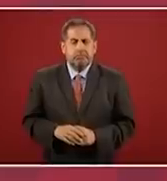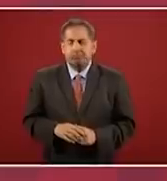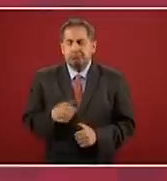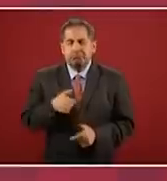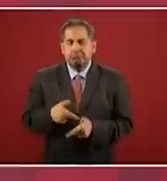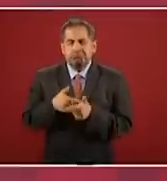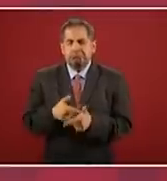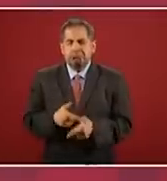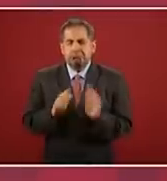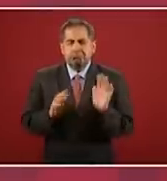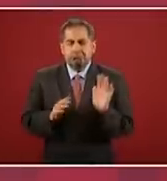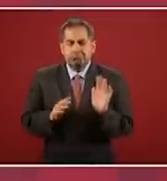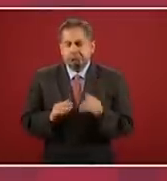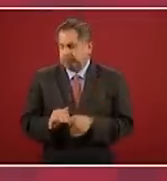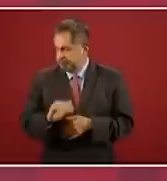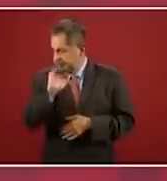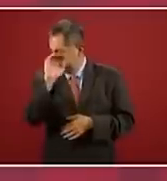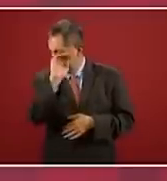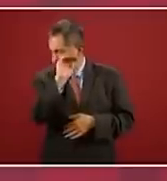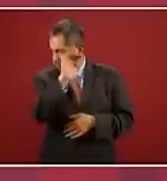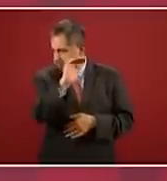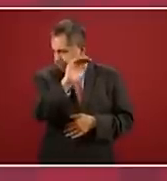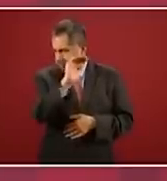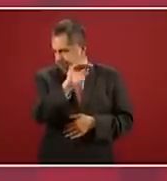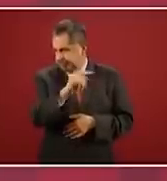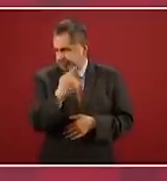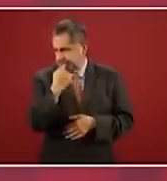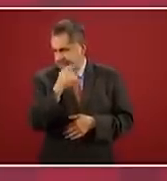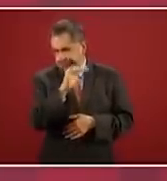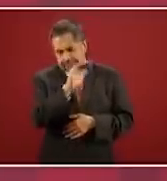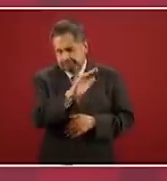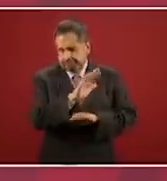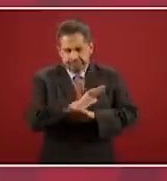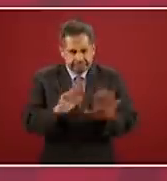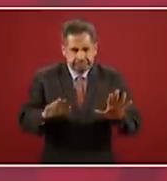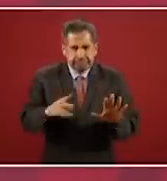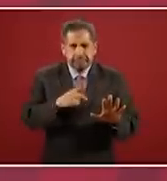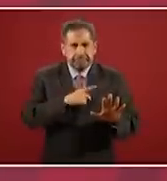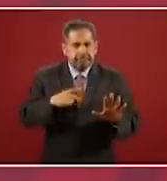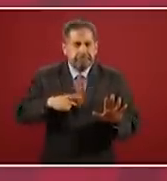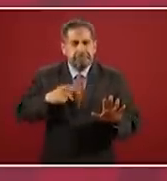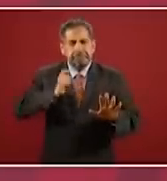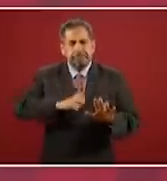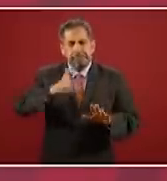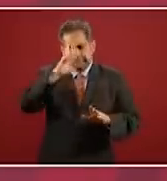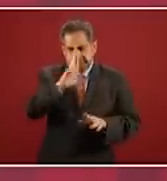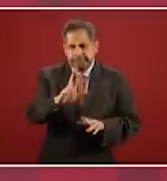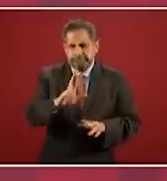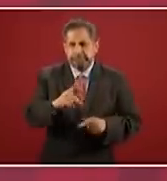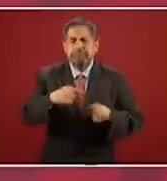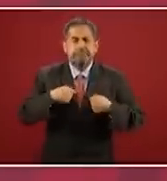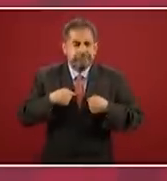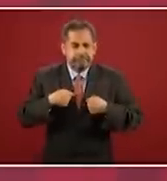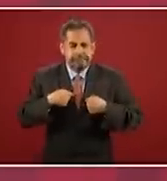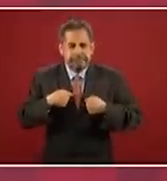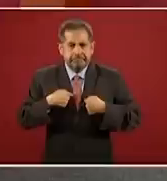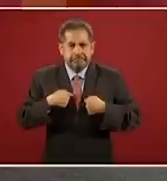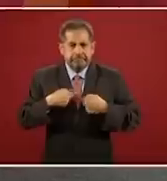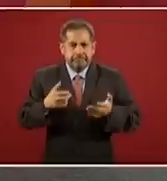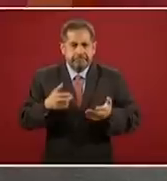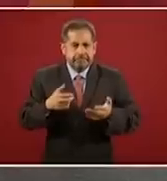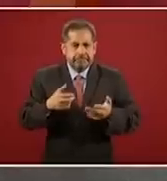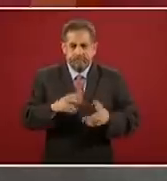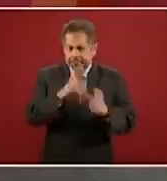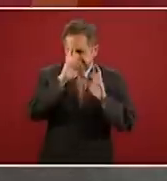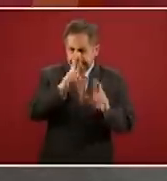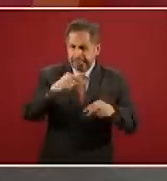seguir demandando que se respete la